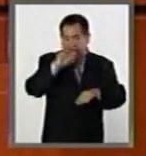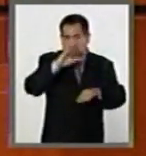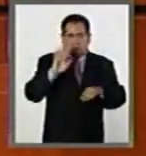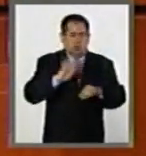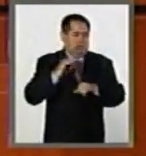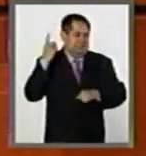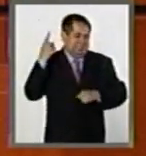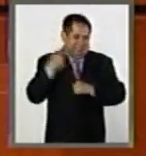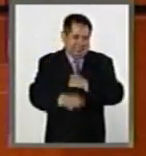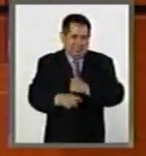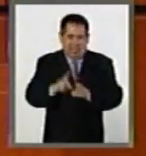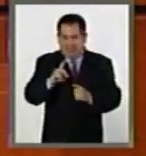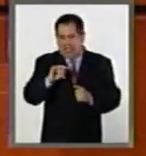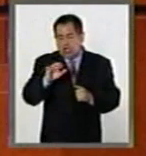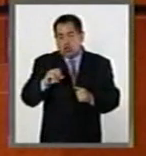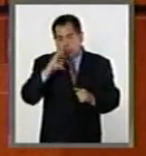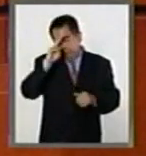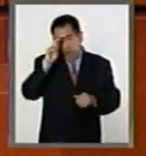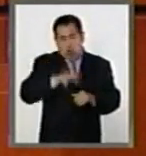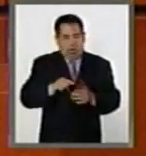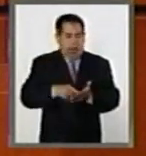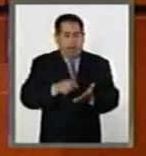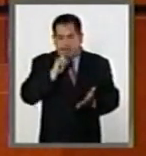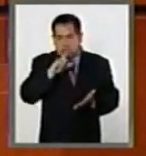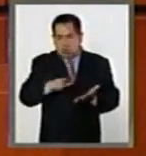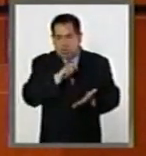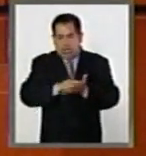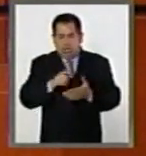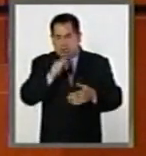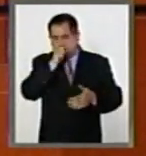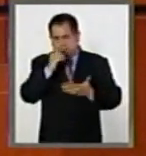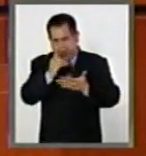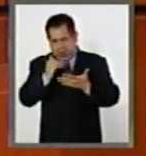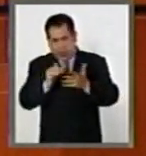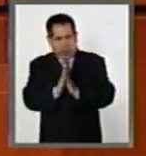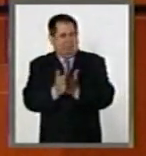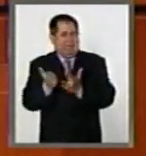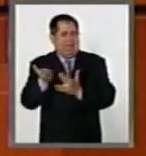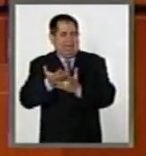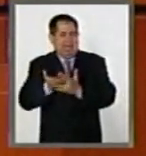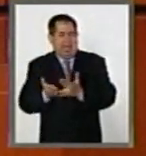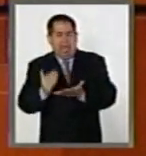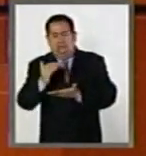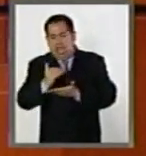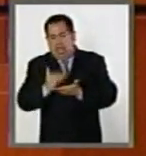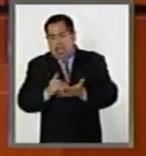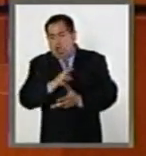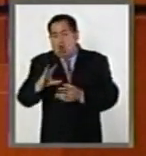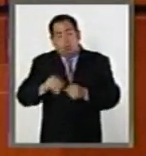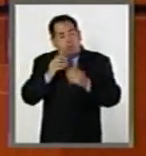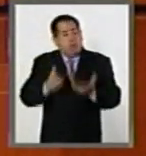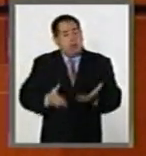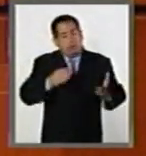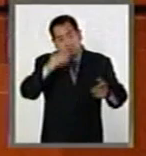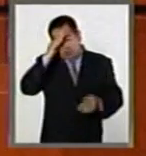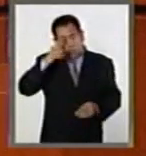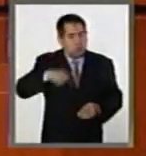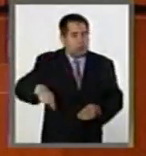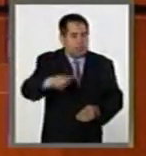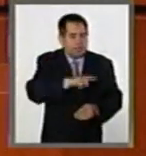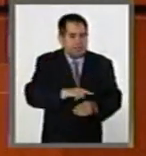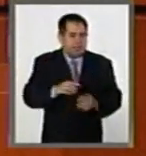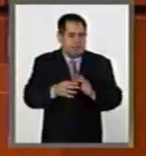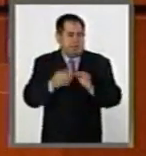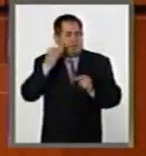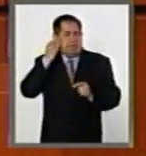hechos constitutivos de delito que esta misma ley está señalando en un catálogo se pone a consideración de ustedes por un